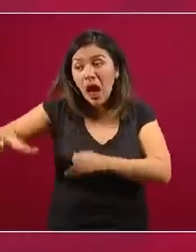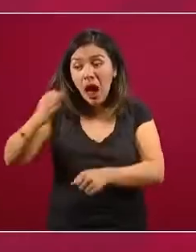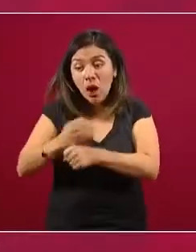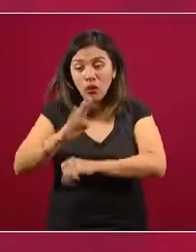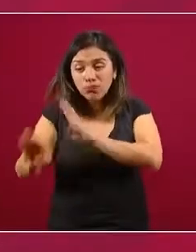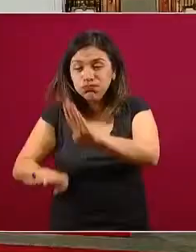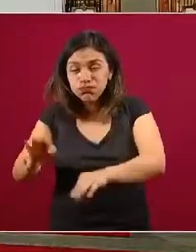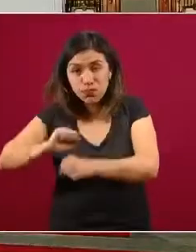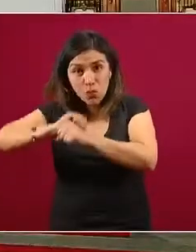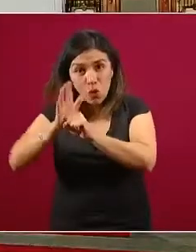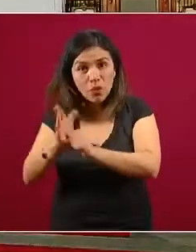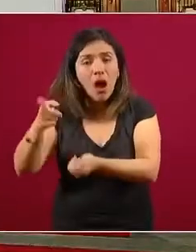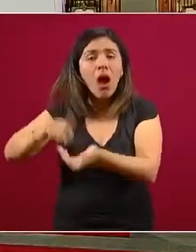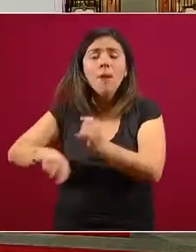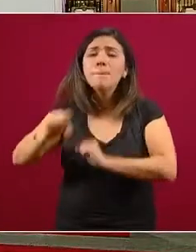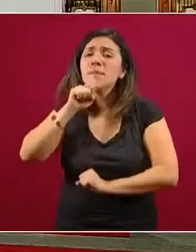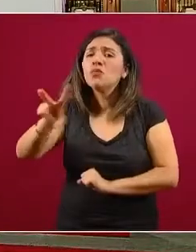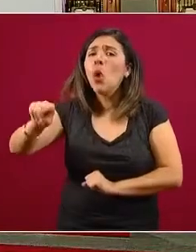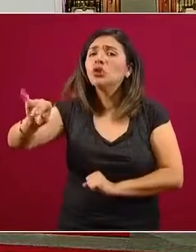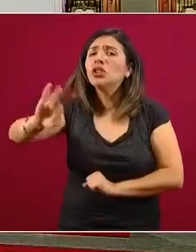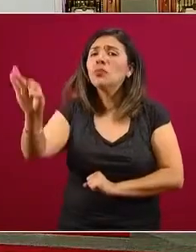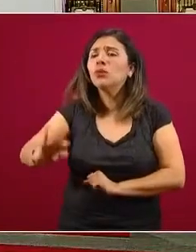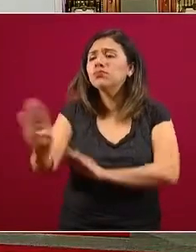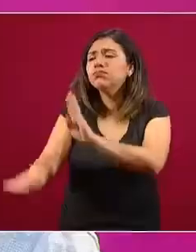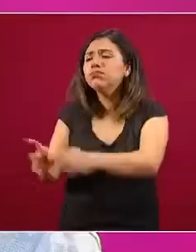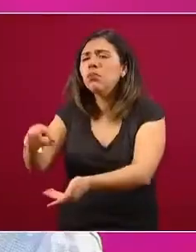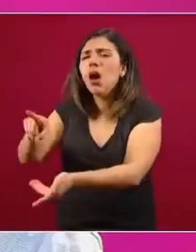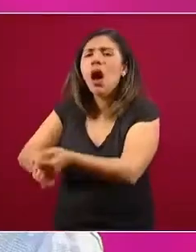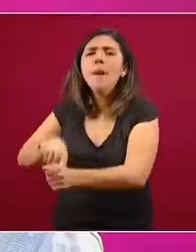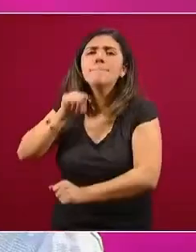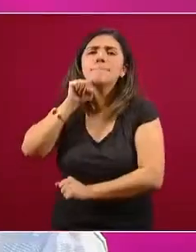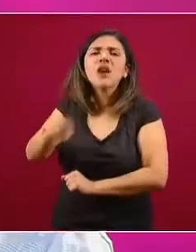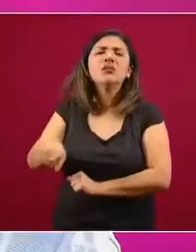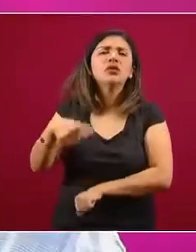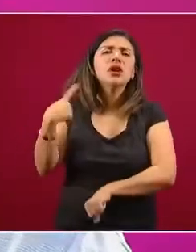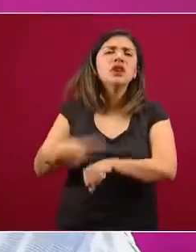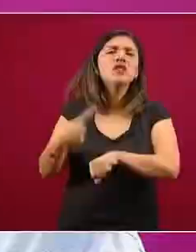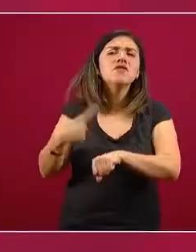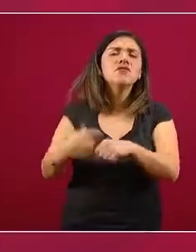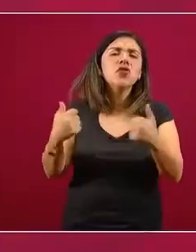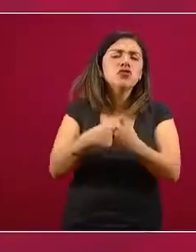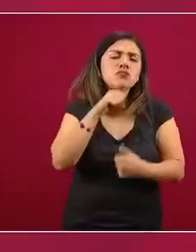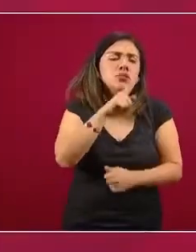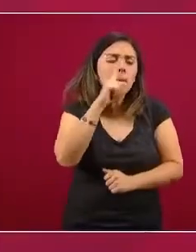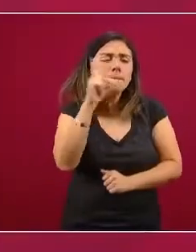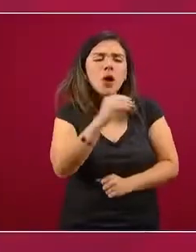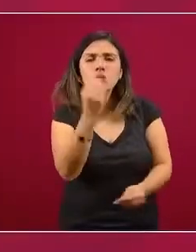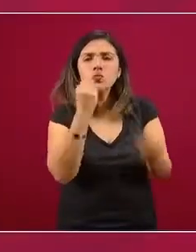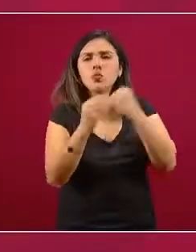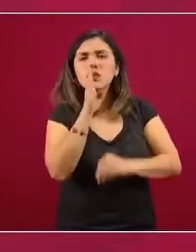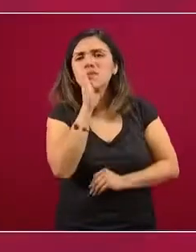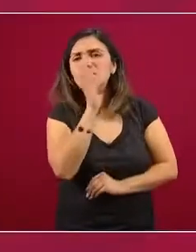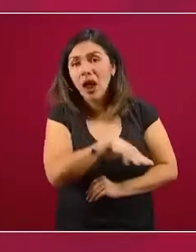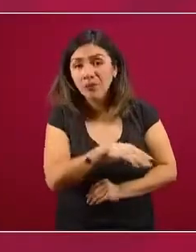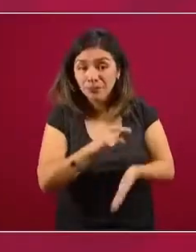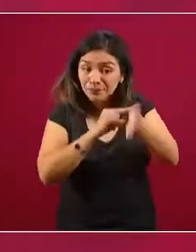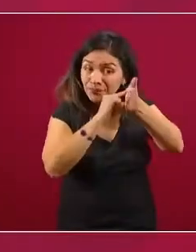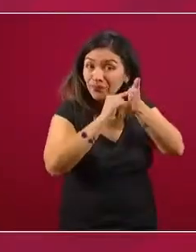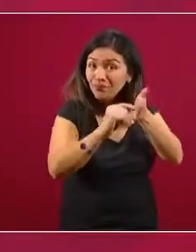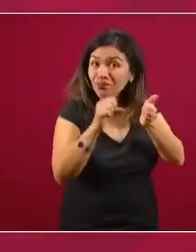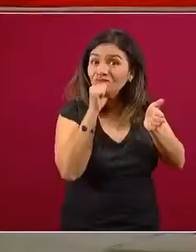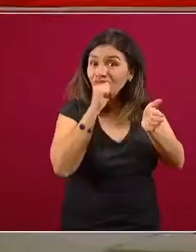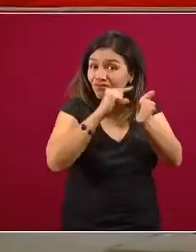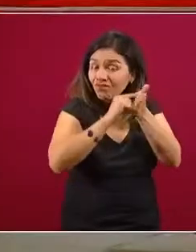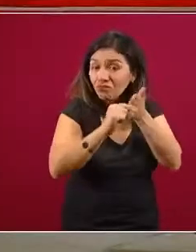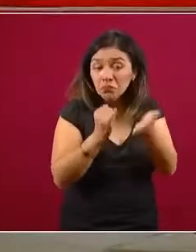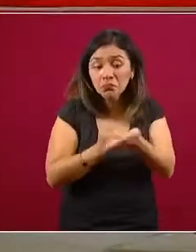COVID también está asociada a las enfermedades que estas sustancias producen. El etiquetado entrará